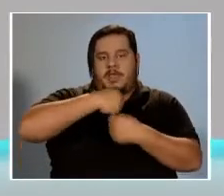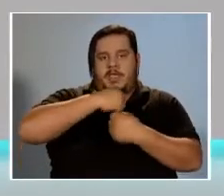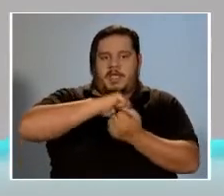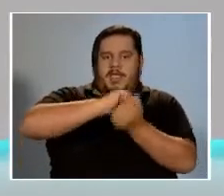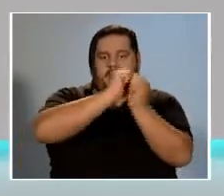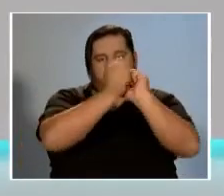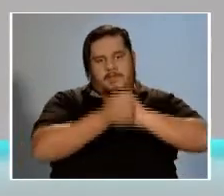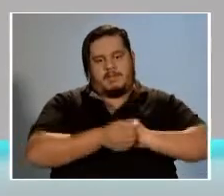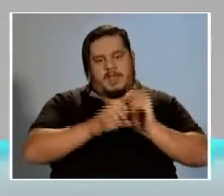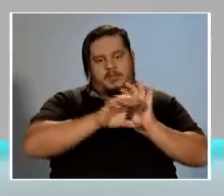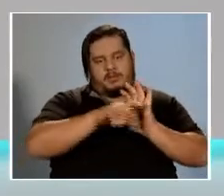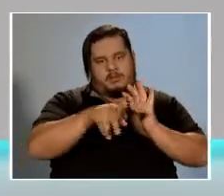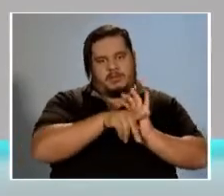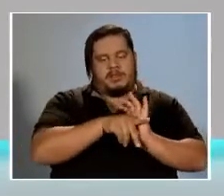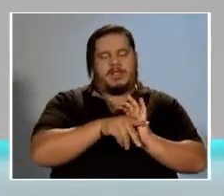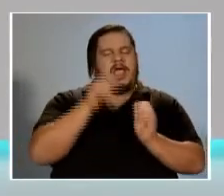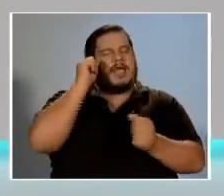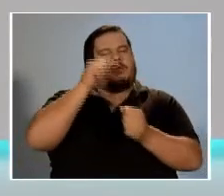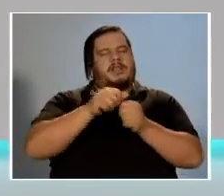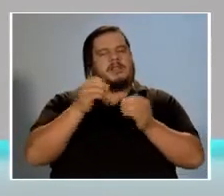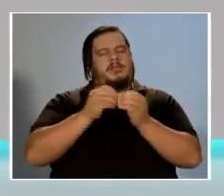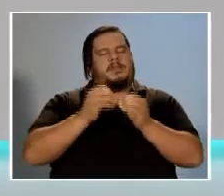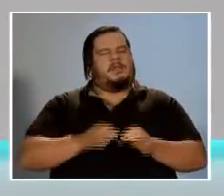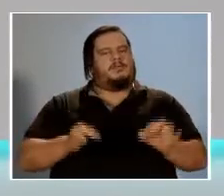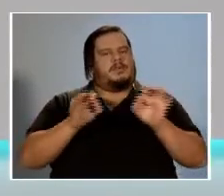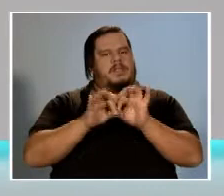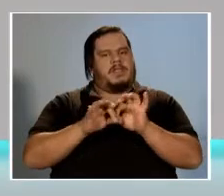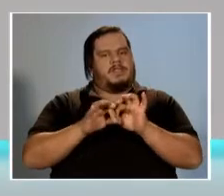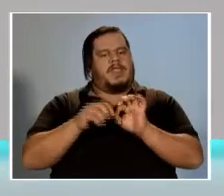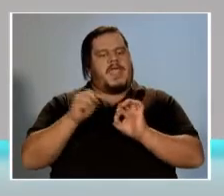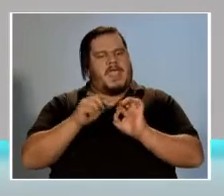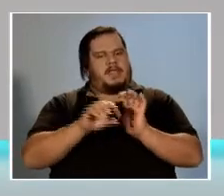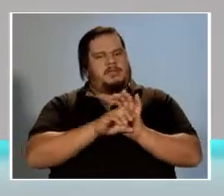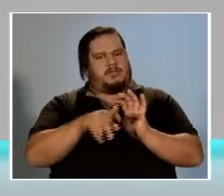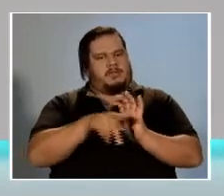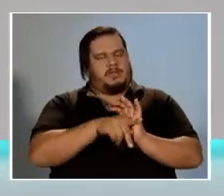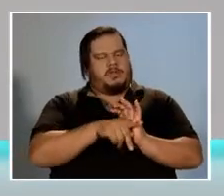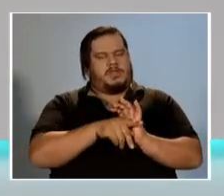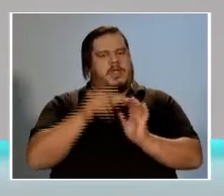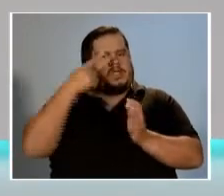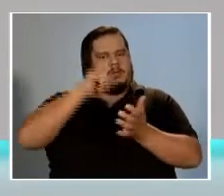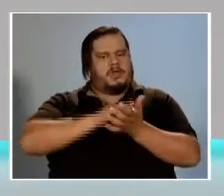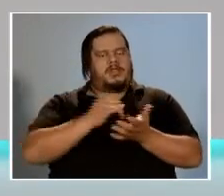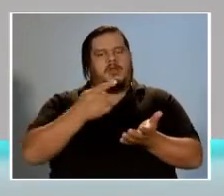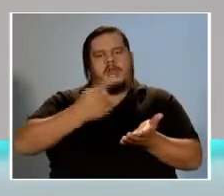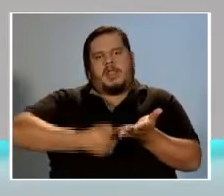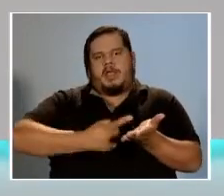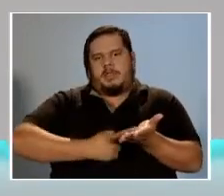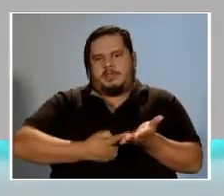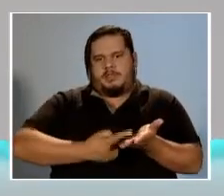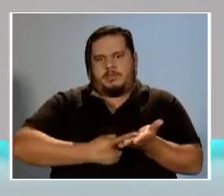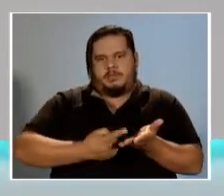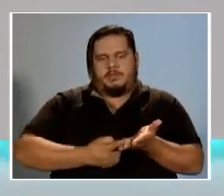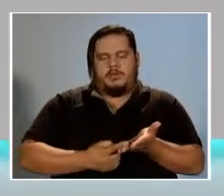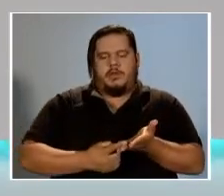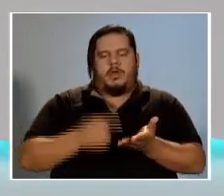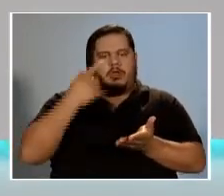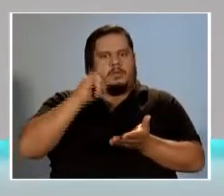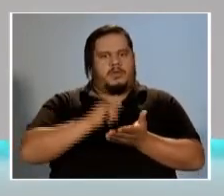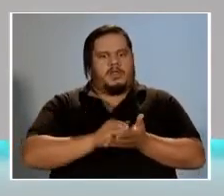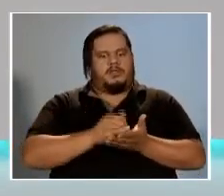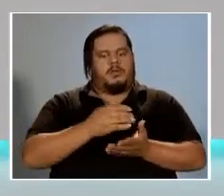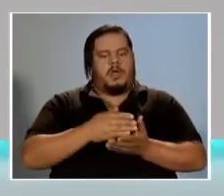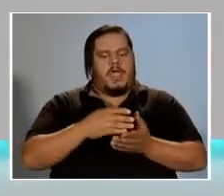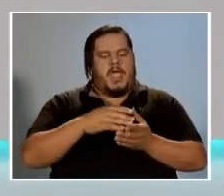texto jurídico más importante del país, con lo cual la discusión y el reposo con el cual hay que tomarse esos cambios debe ser